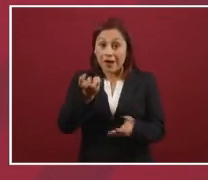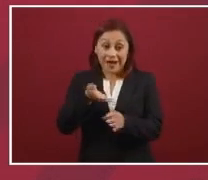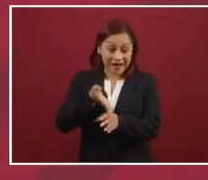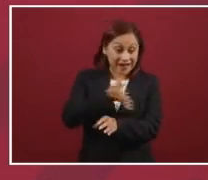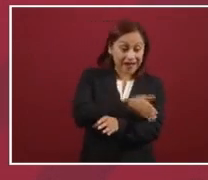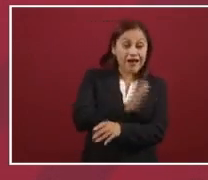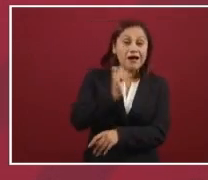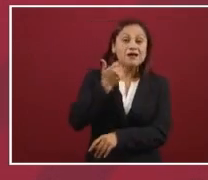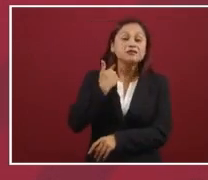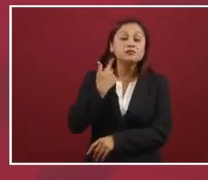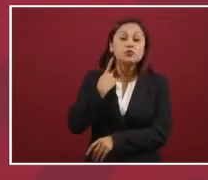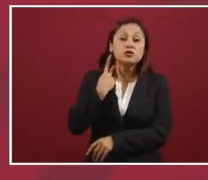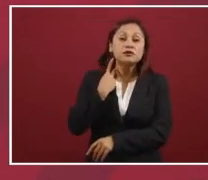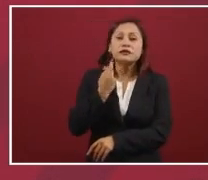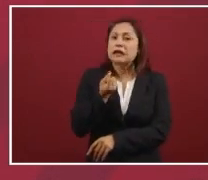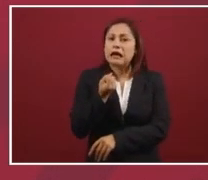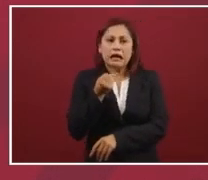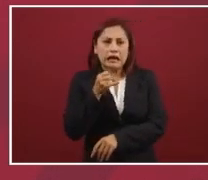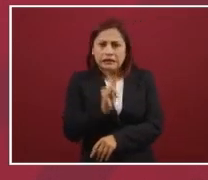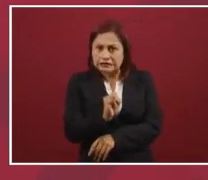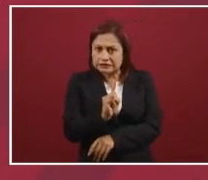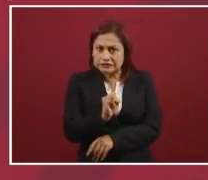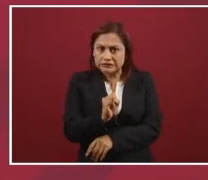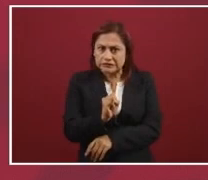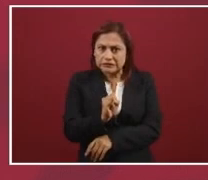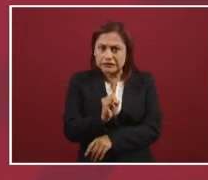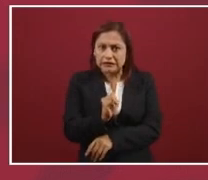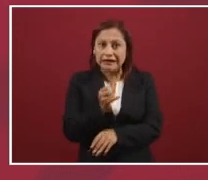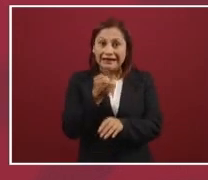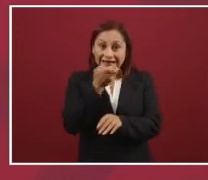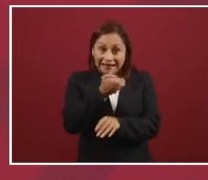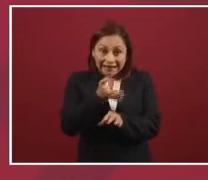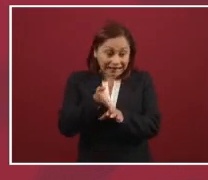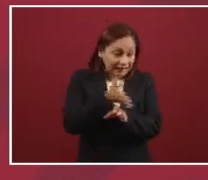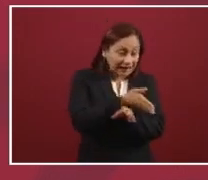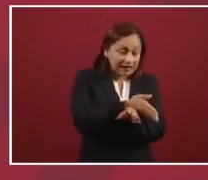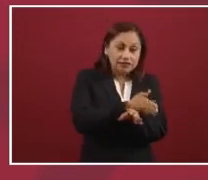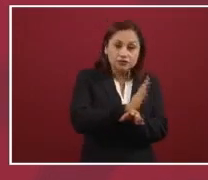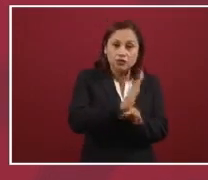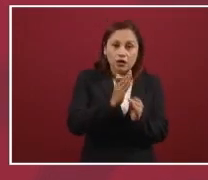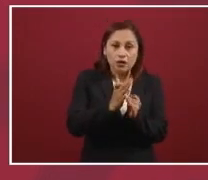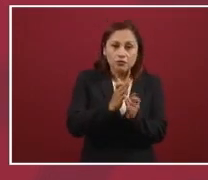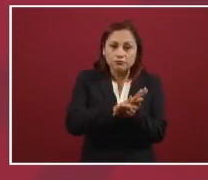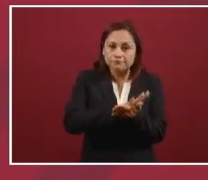neoporfirista. Eso ya no existe.